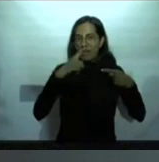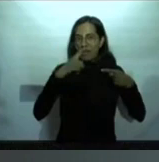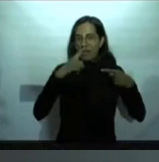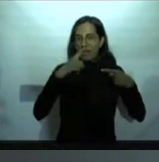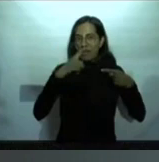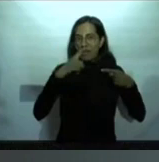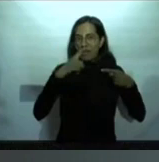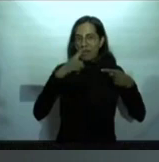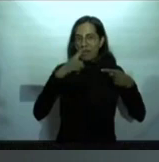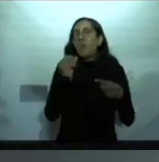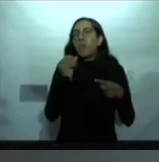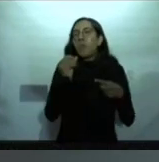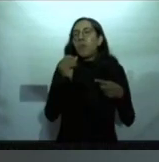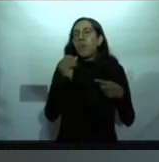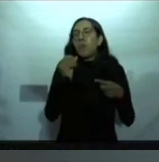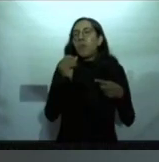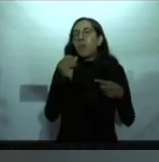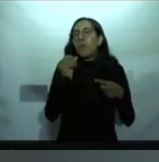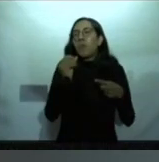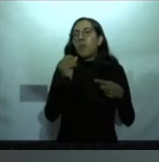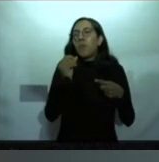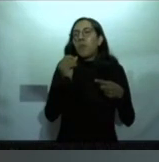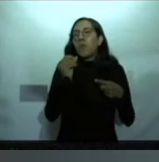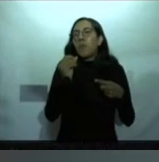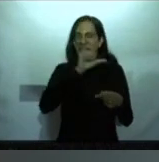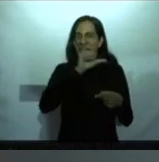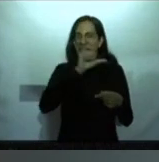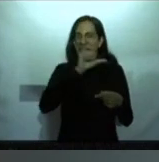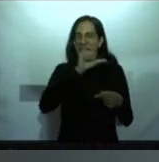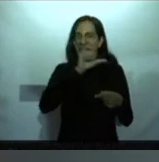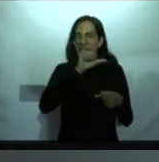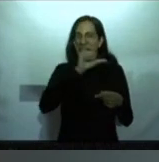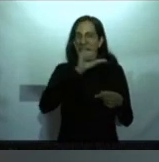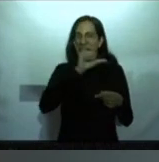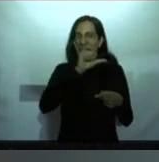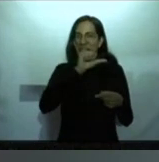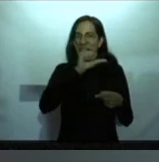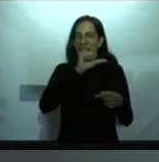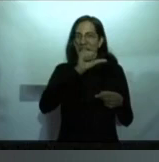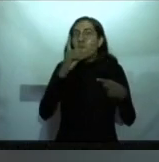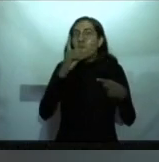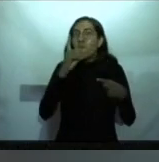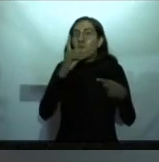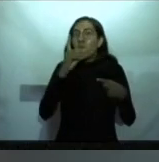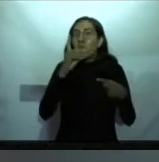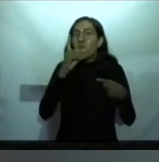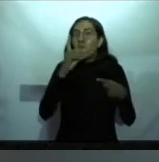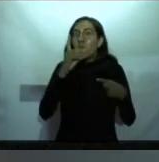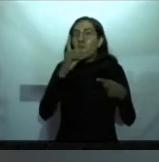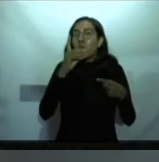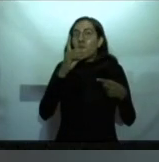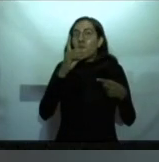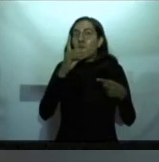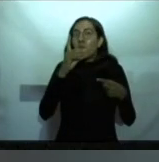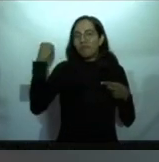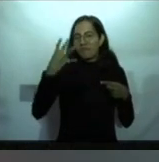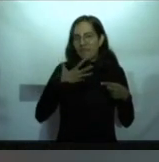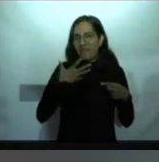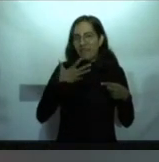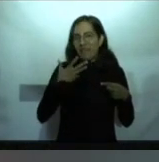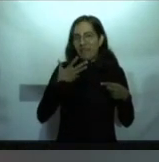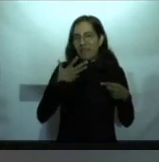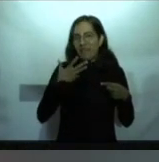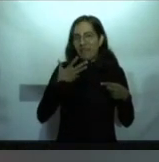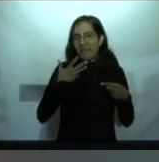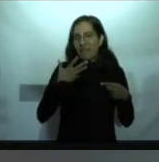Oaxaca al Pacífico. Ahora hay que hacerla hacia el Golfo. Se ha dicho muchas veces, pero ya tenemos el trazo,